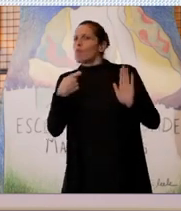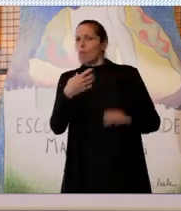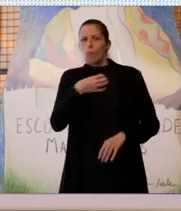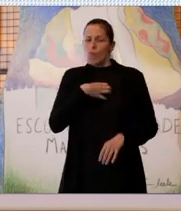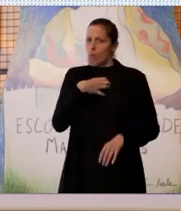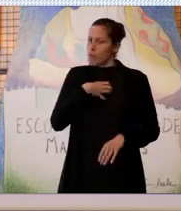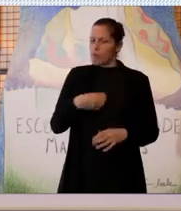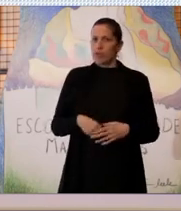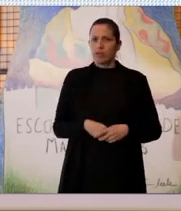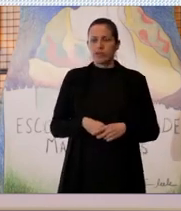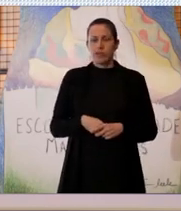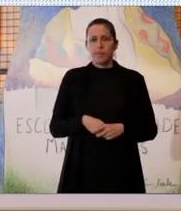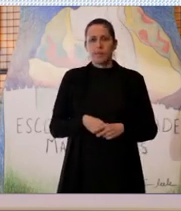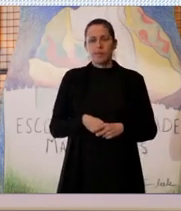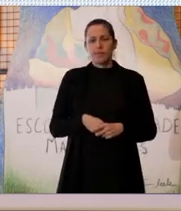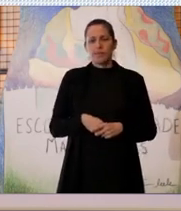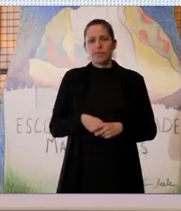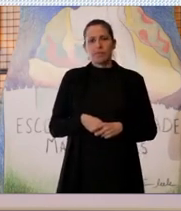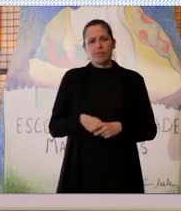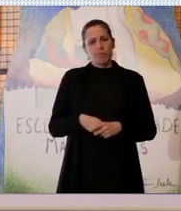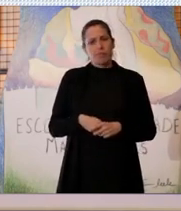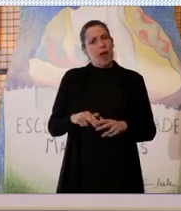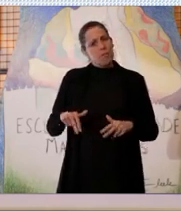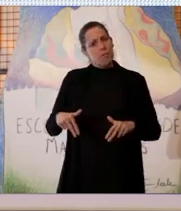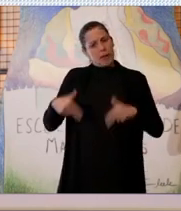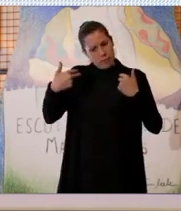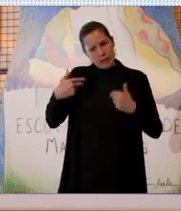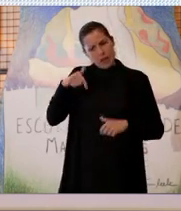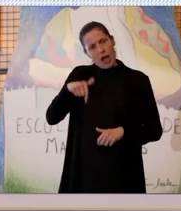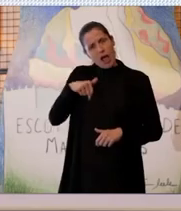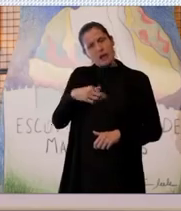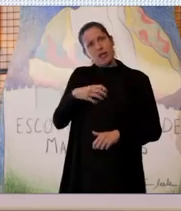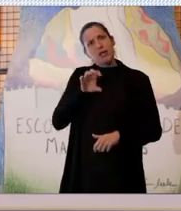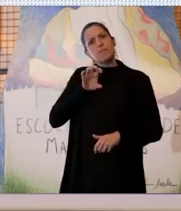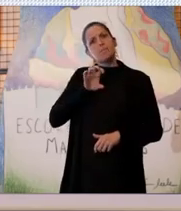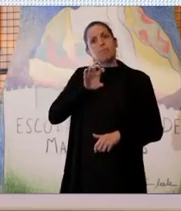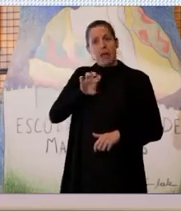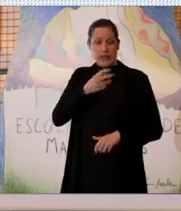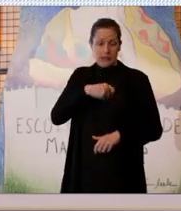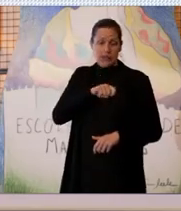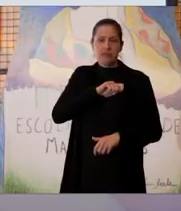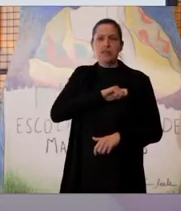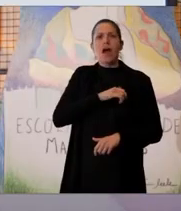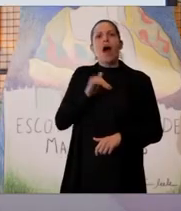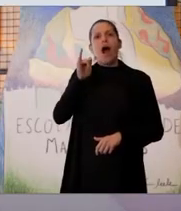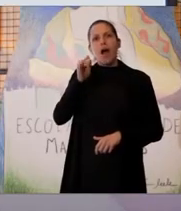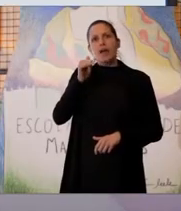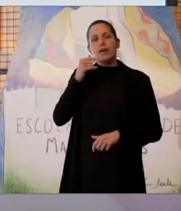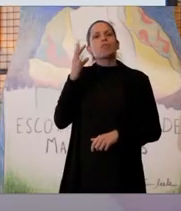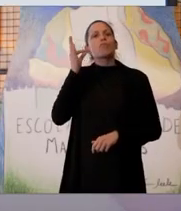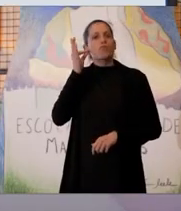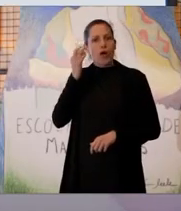este país haya una presencia más numerosa de mujeres en la representación política yo creo que eso es